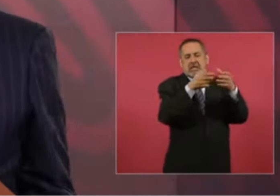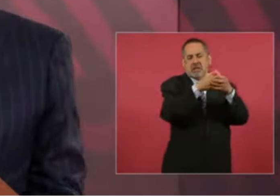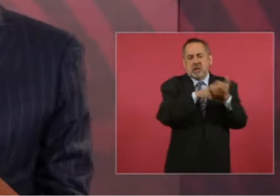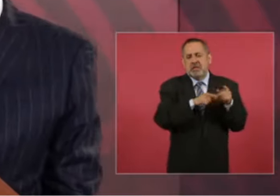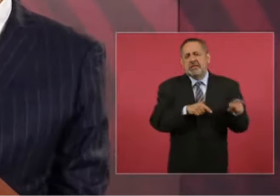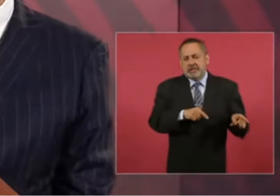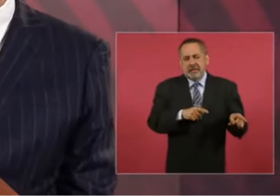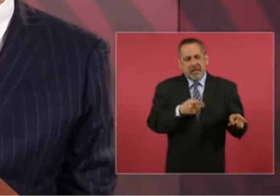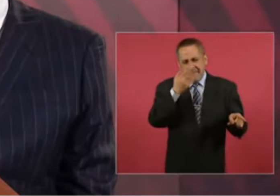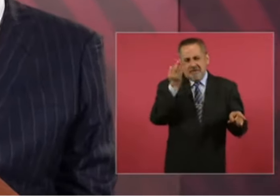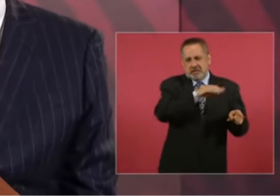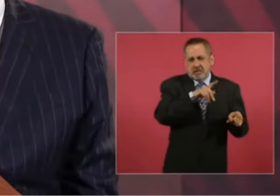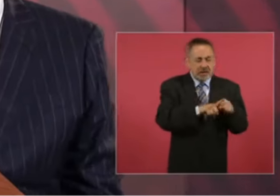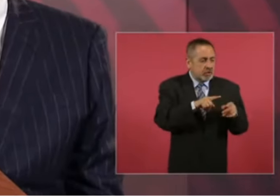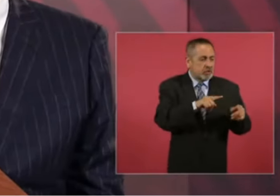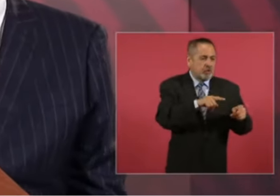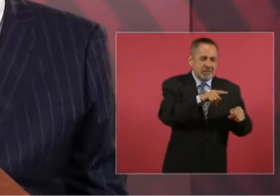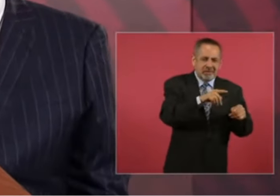una patraña arriba,